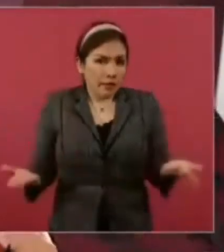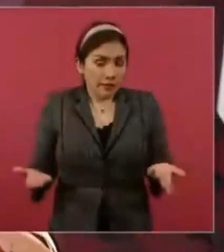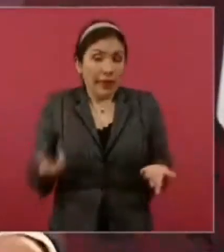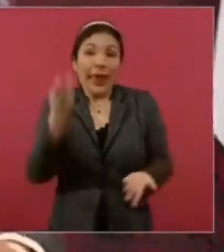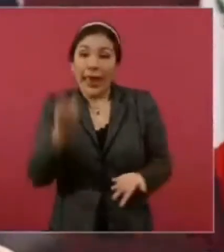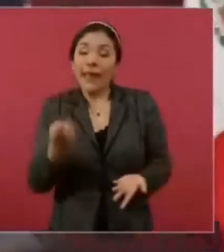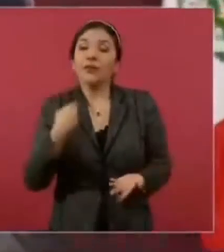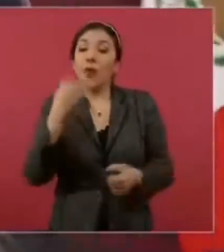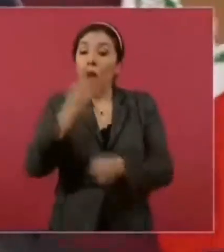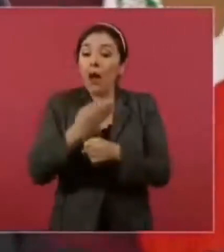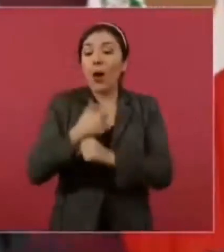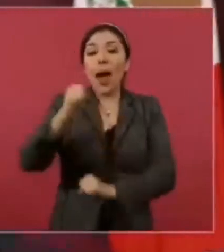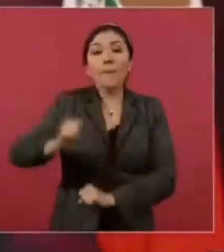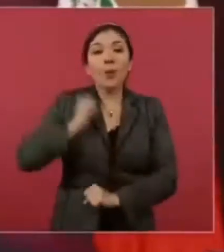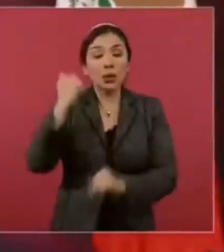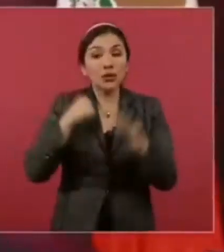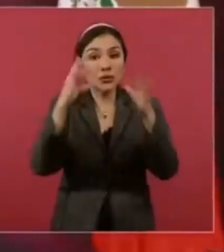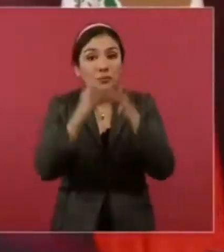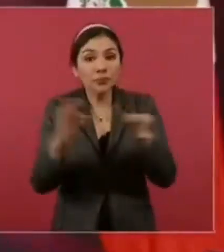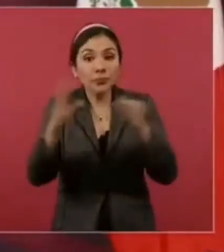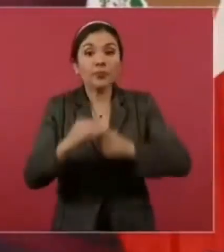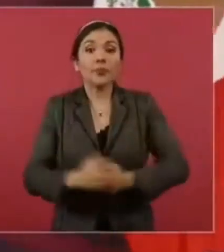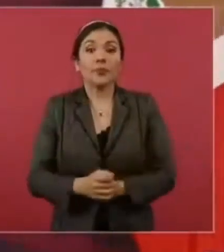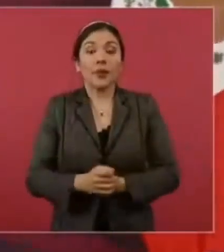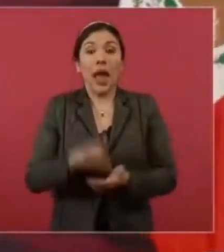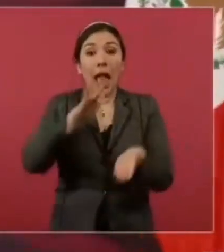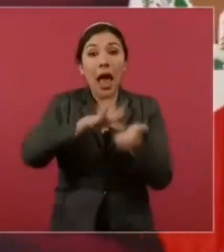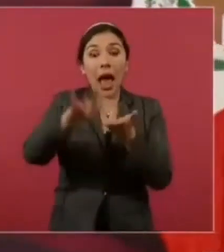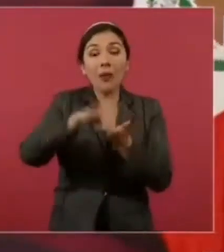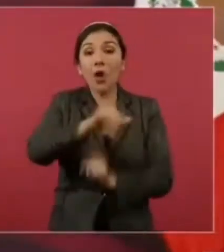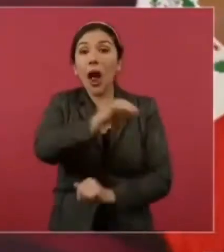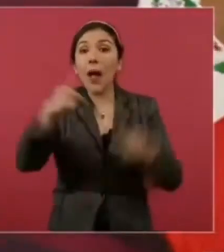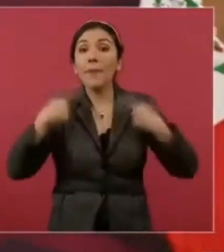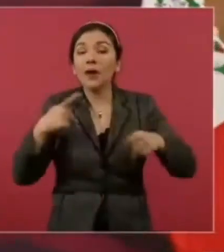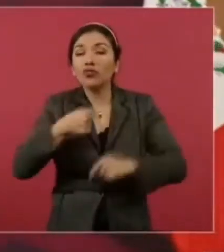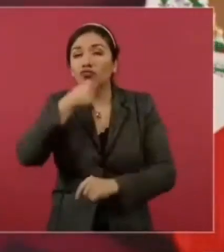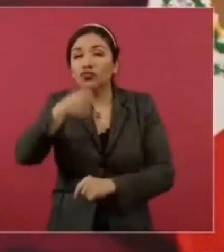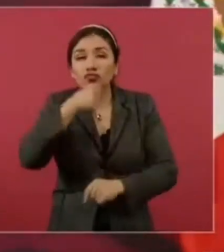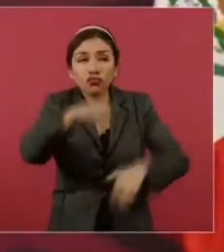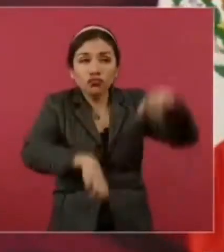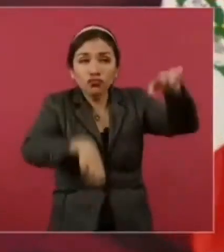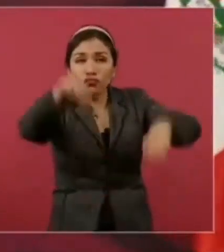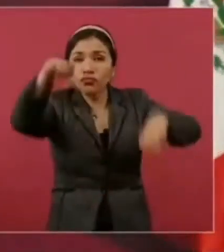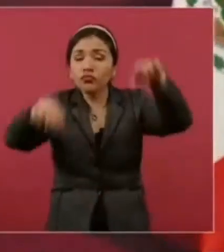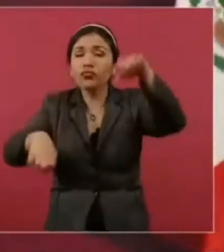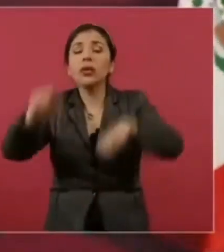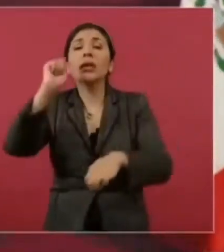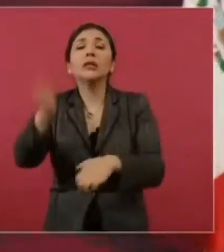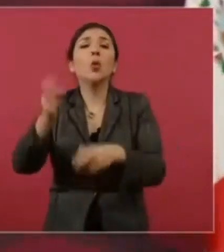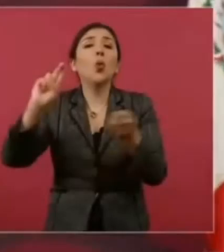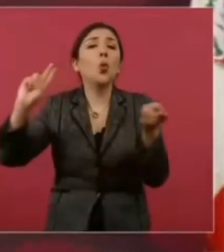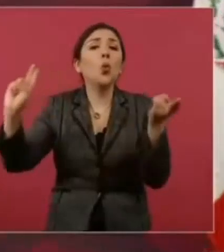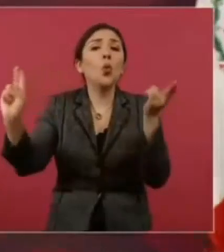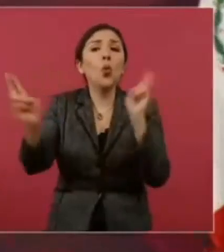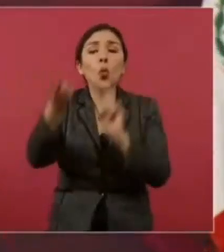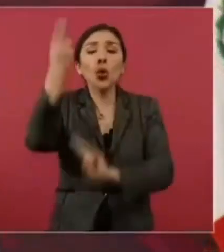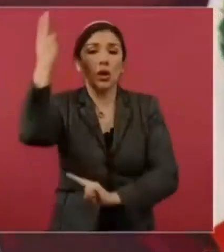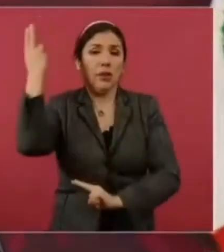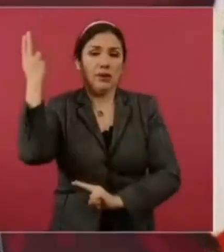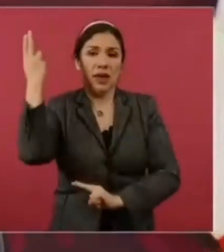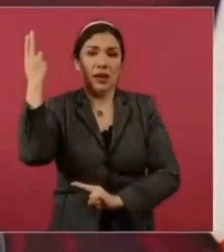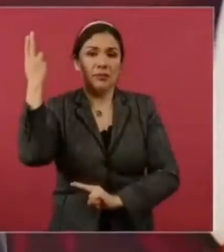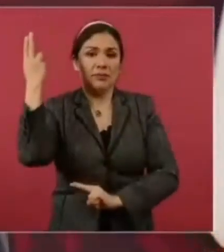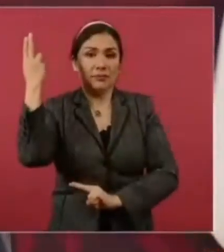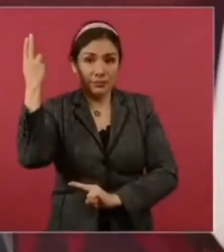a aclarar de que el apoyo a los adultos mayores es universal,